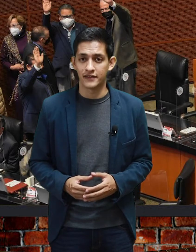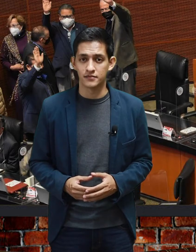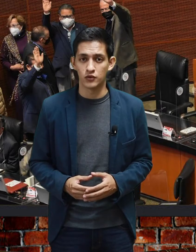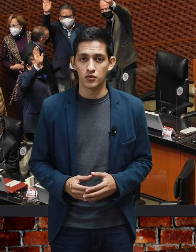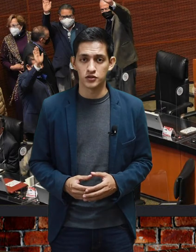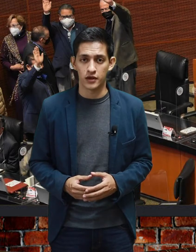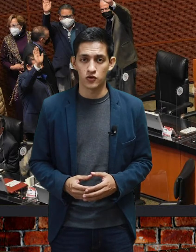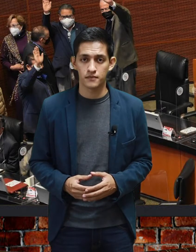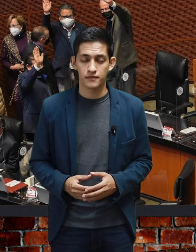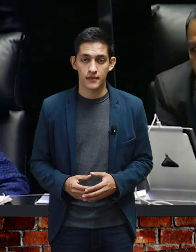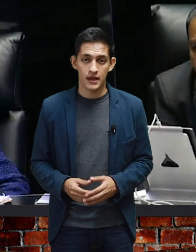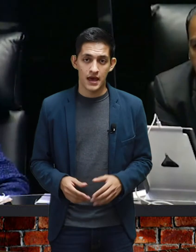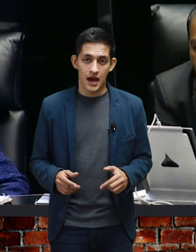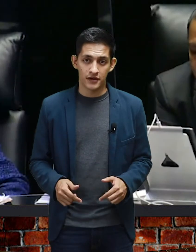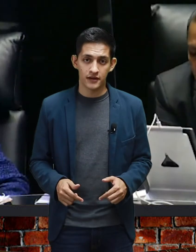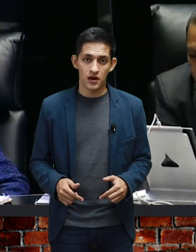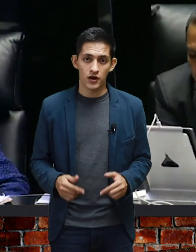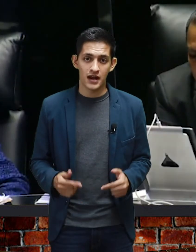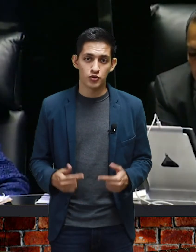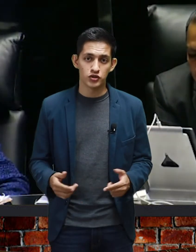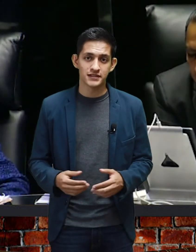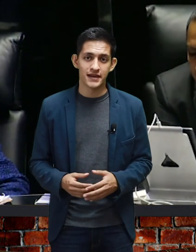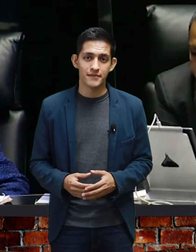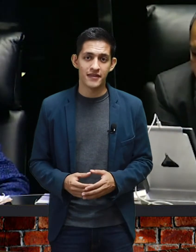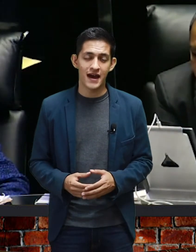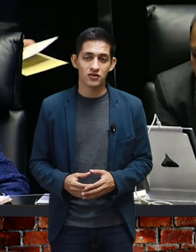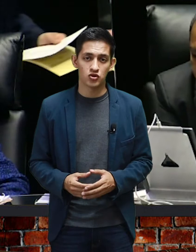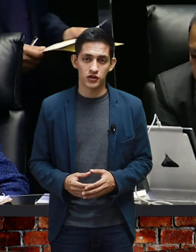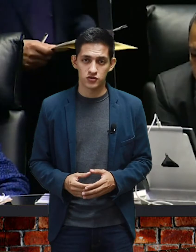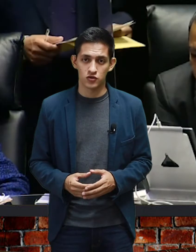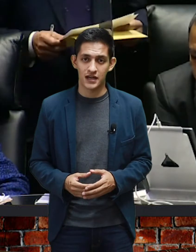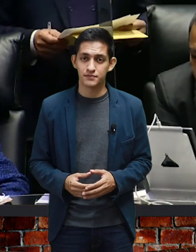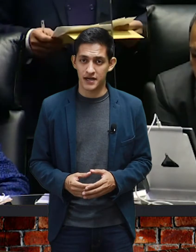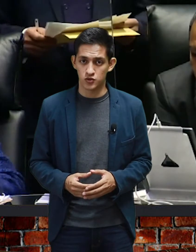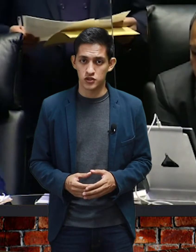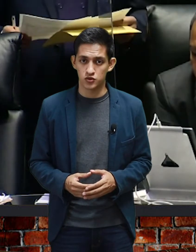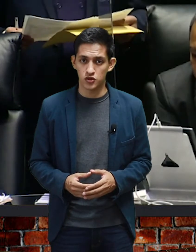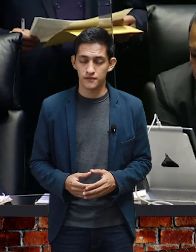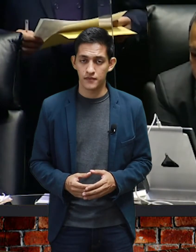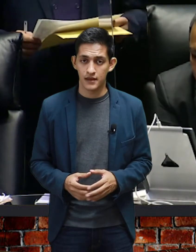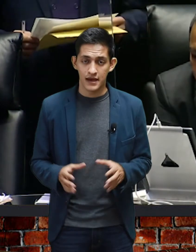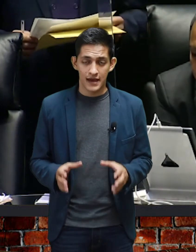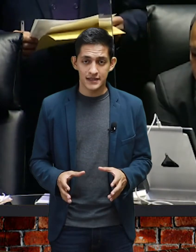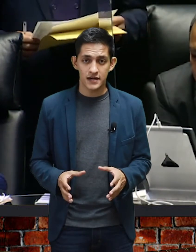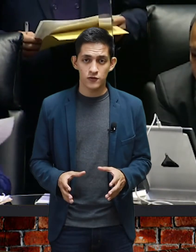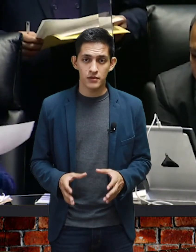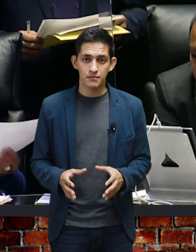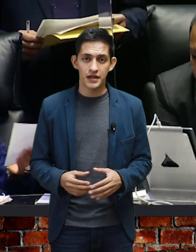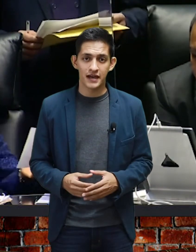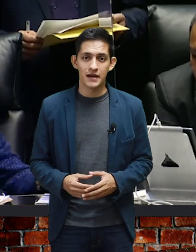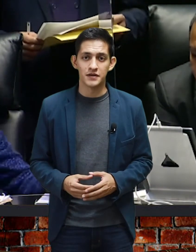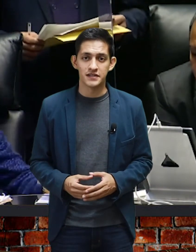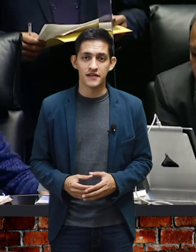República, Andrés Manuel López Obrador. A partir de ahora, la propuesta será enviada a los congresos locales para su discusión. Esta